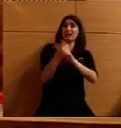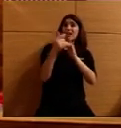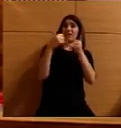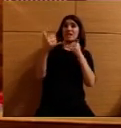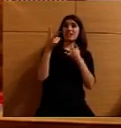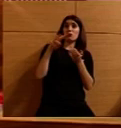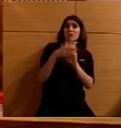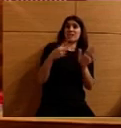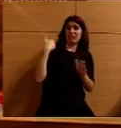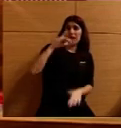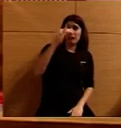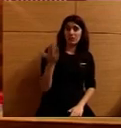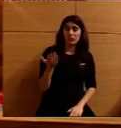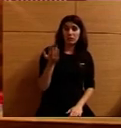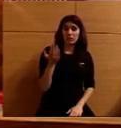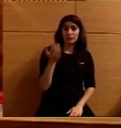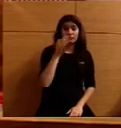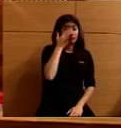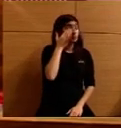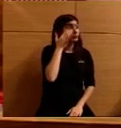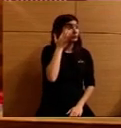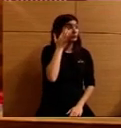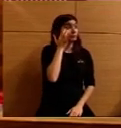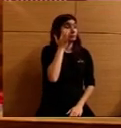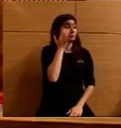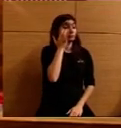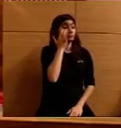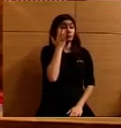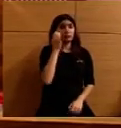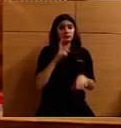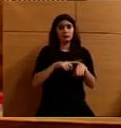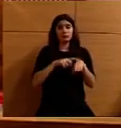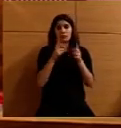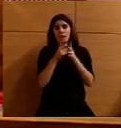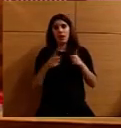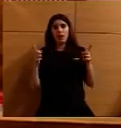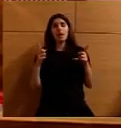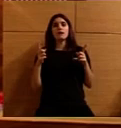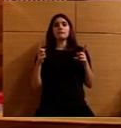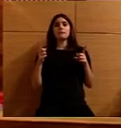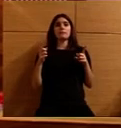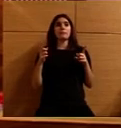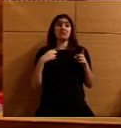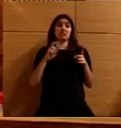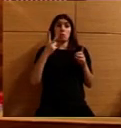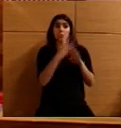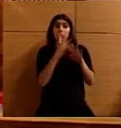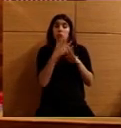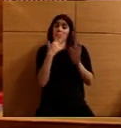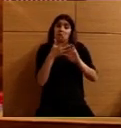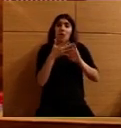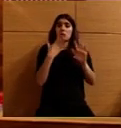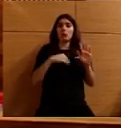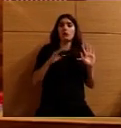el 2017. Y por cuestiones de tiempo no entraré, y a lo mejor entro en el segundo turno,